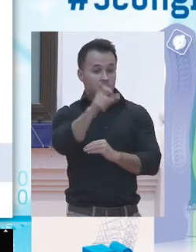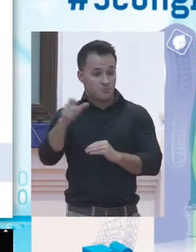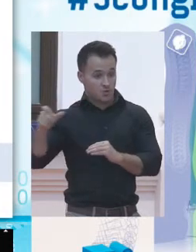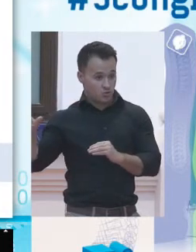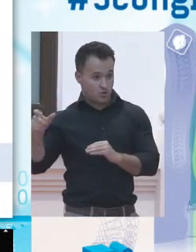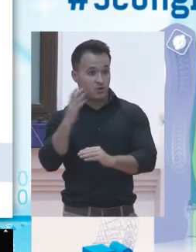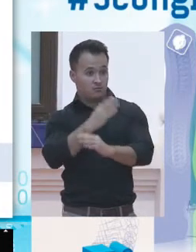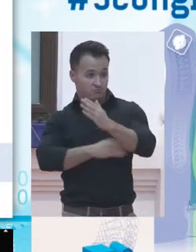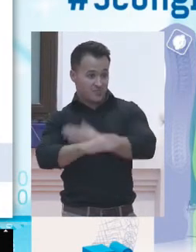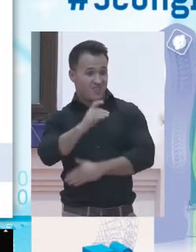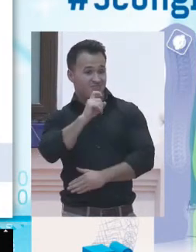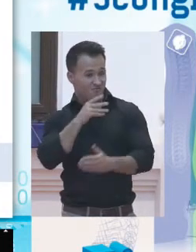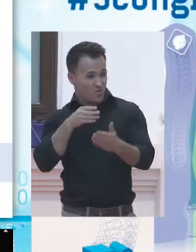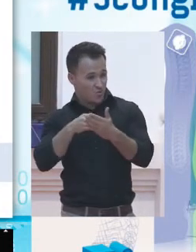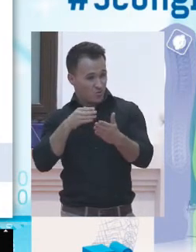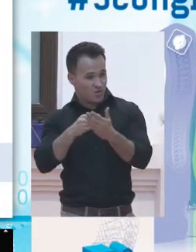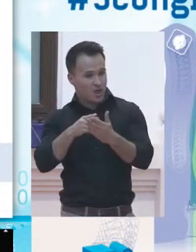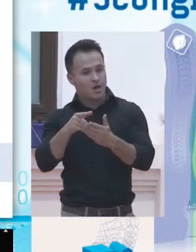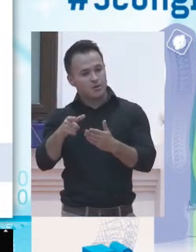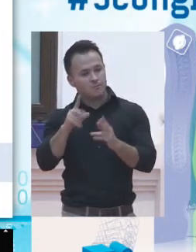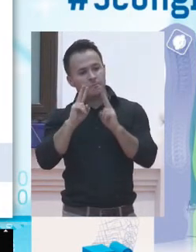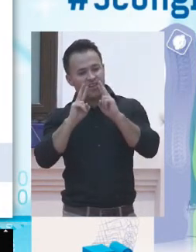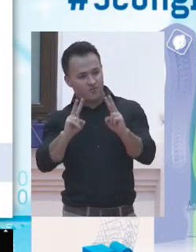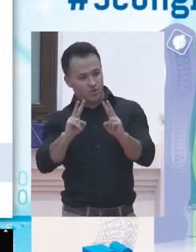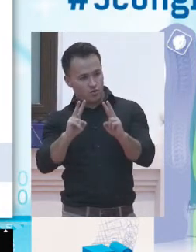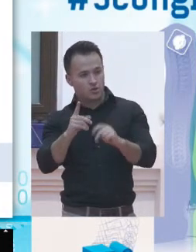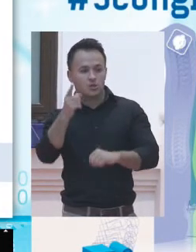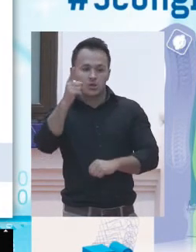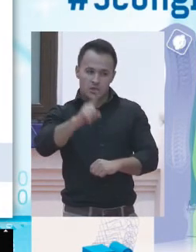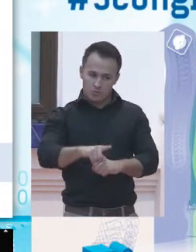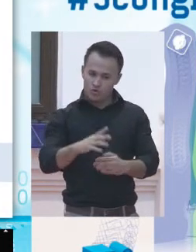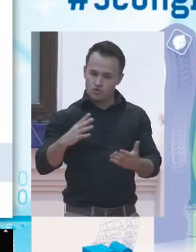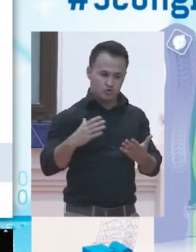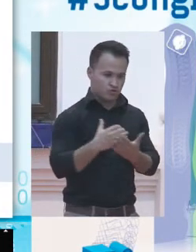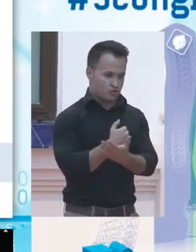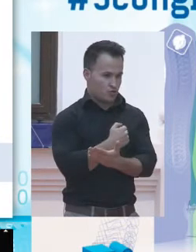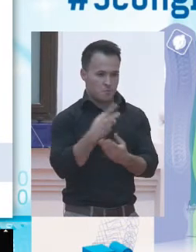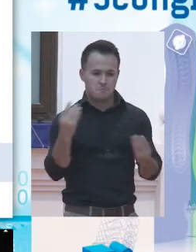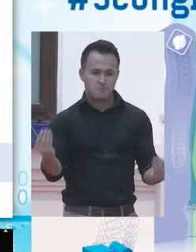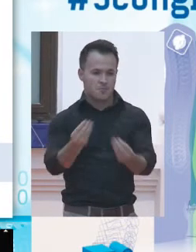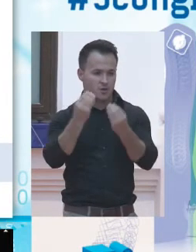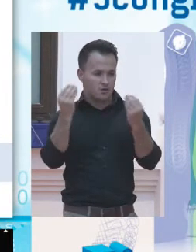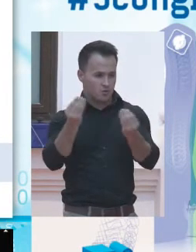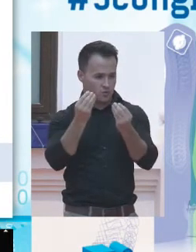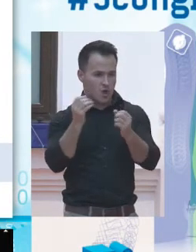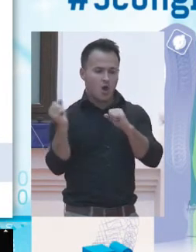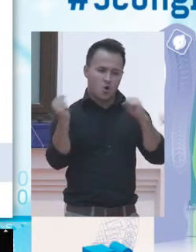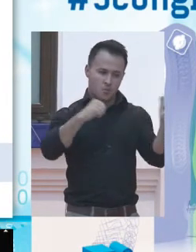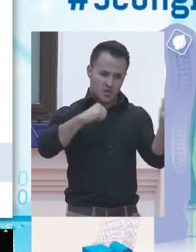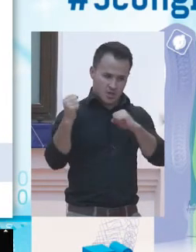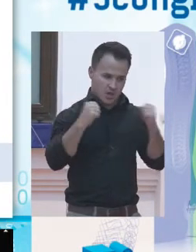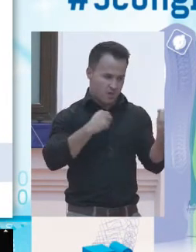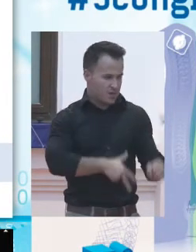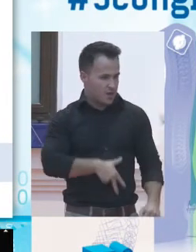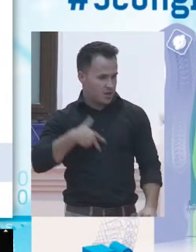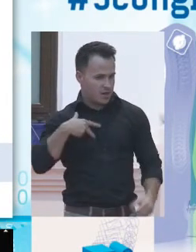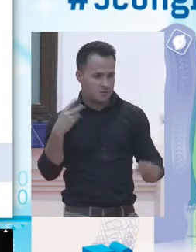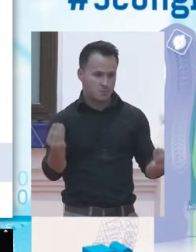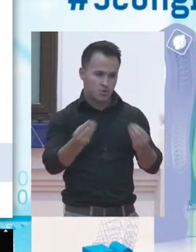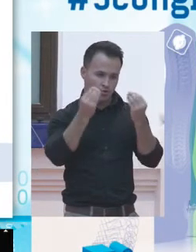una dificultad para poder escribir con el ordenador o para leer, sino absolutamente todos. Mejoran la competitividad de manera global en la